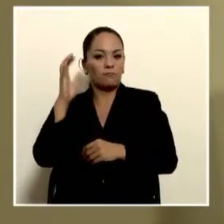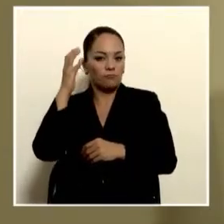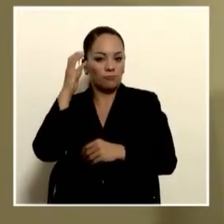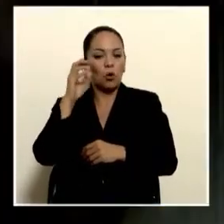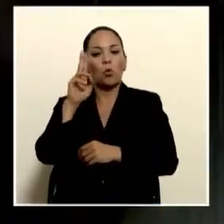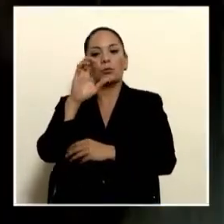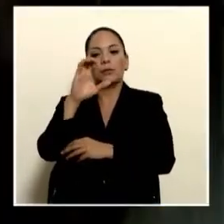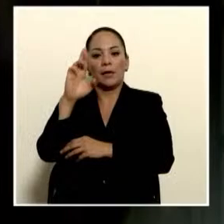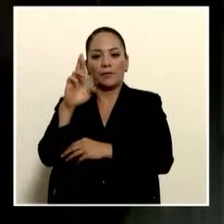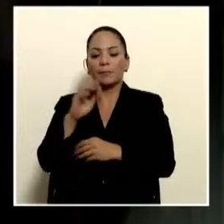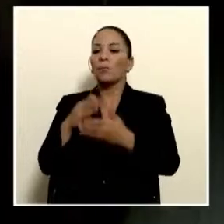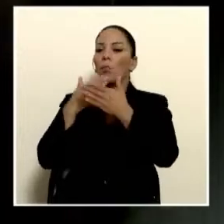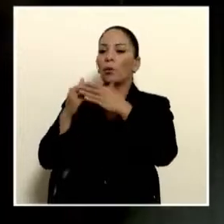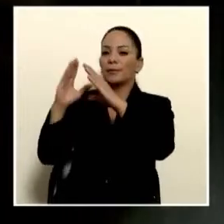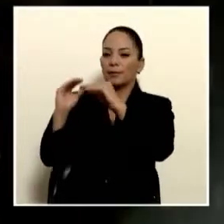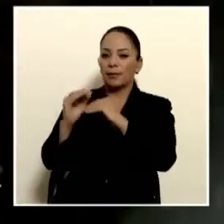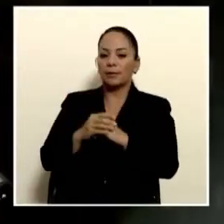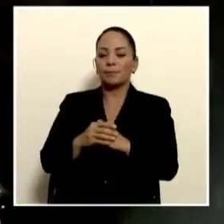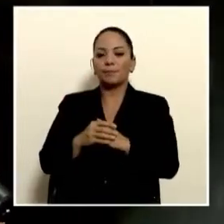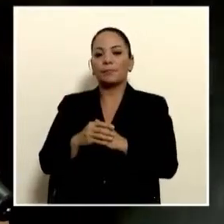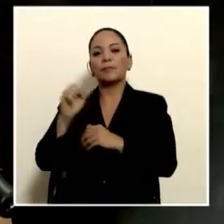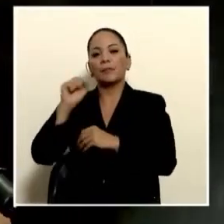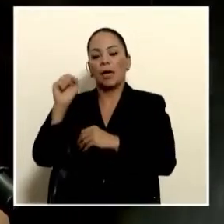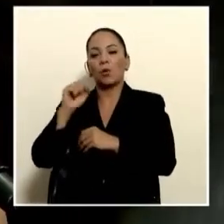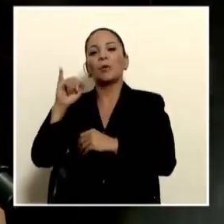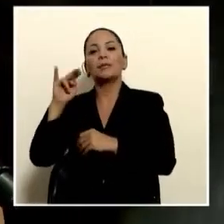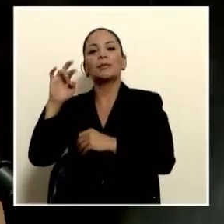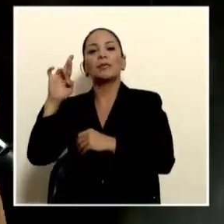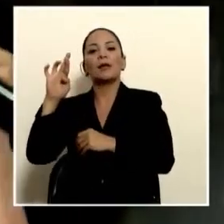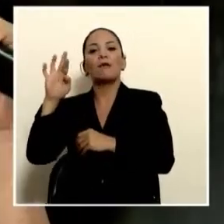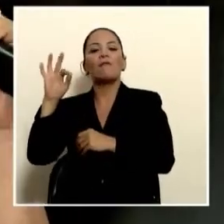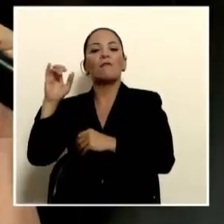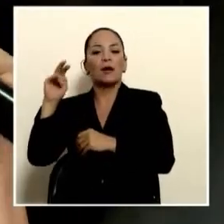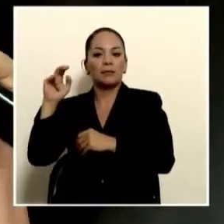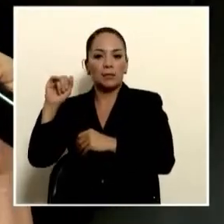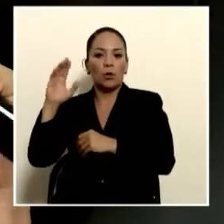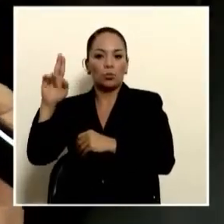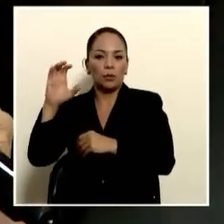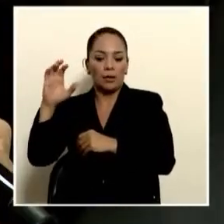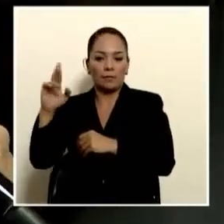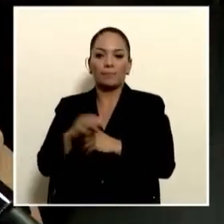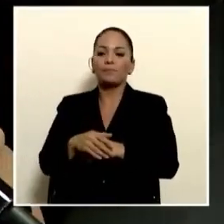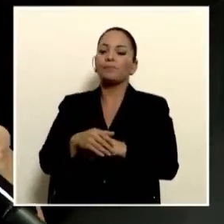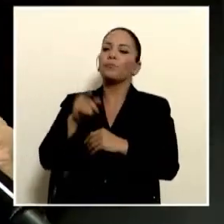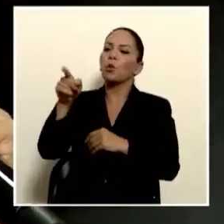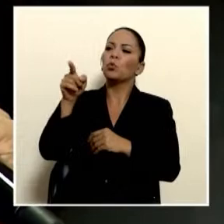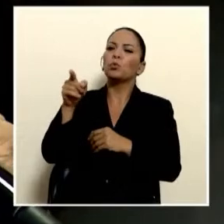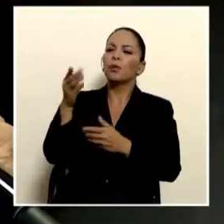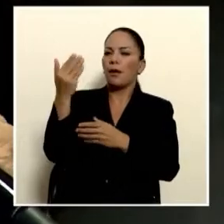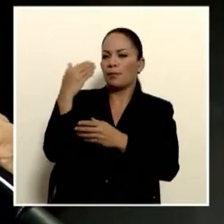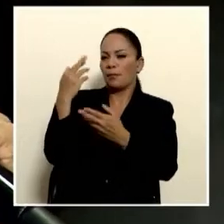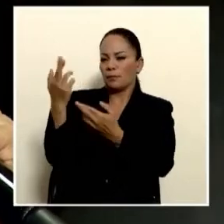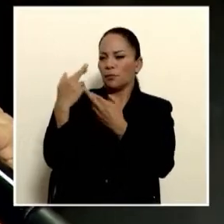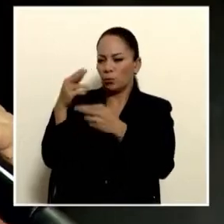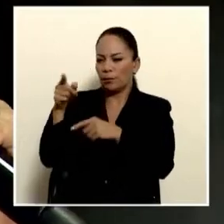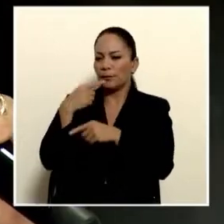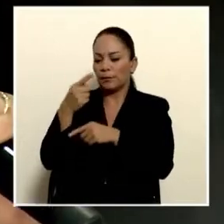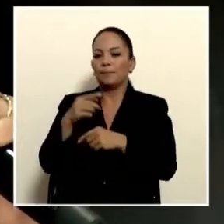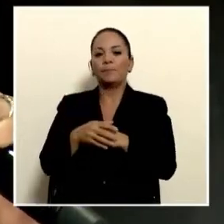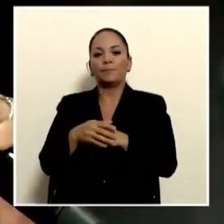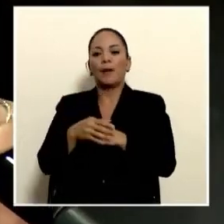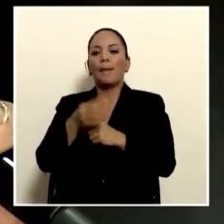UCR. Buenas tardes, Sharon C. de Interferencia UCR. Según una respuesta, don Rodrigo, que dio la prensa de